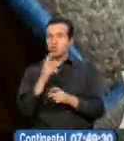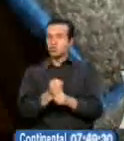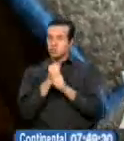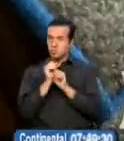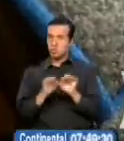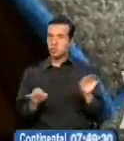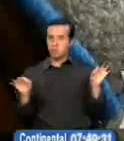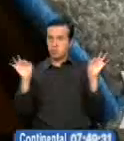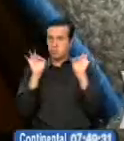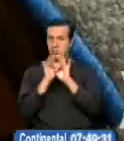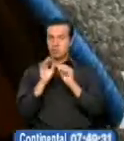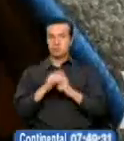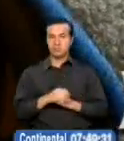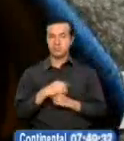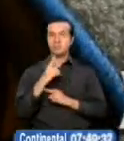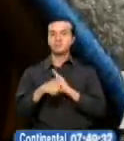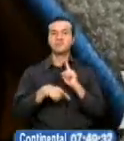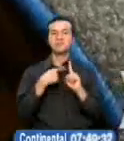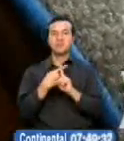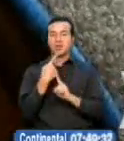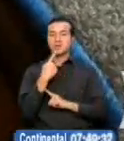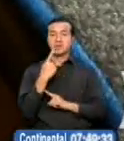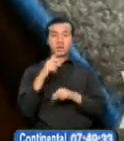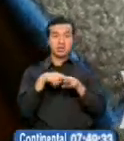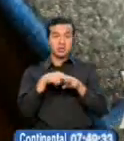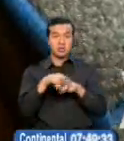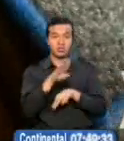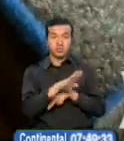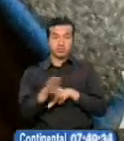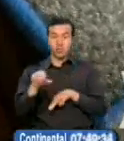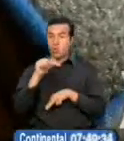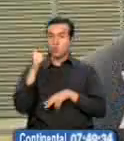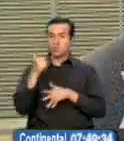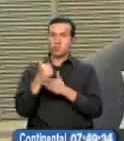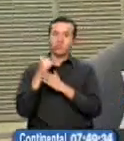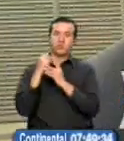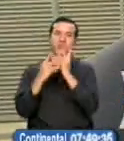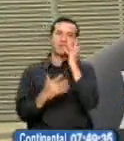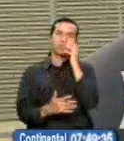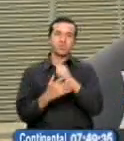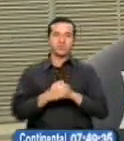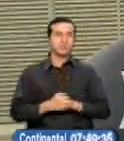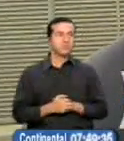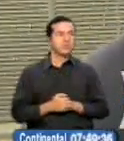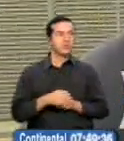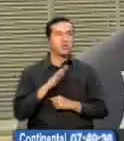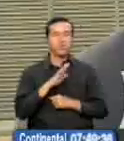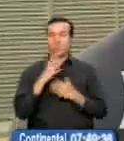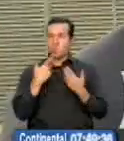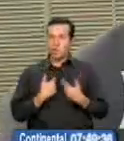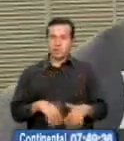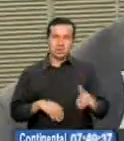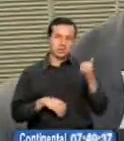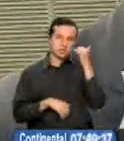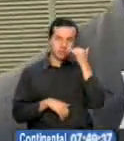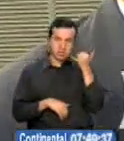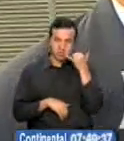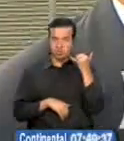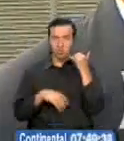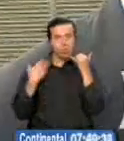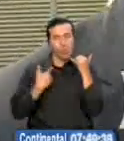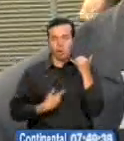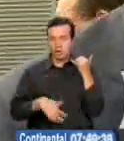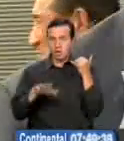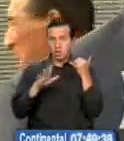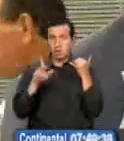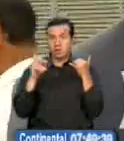seguridad informática. Adicionalmente, los taxistas tienen otras ventajas. Puede ser cualquier tipo de celular, no necesito